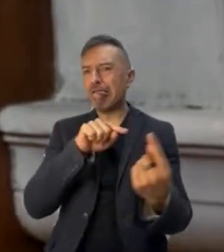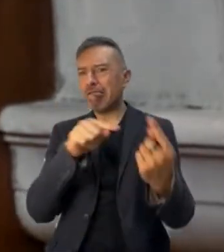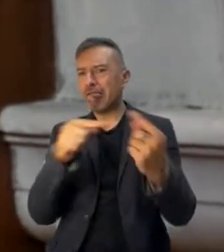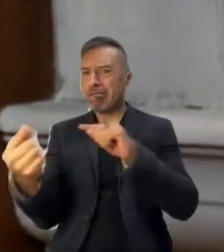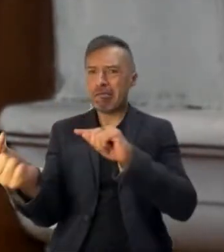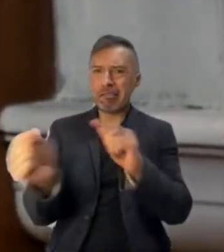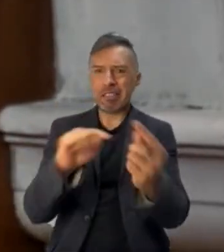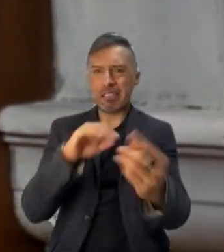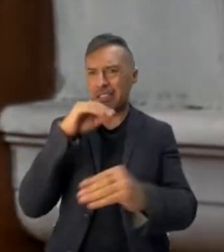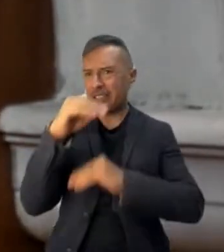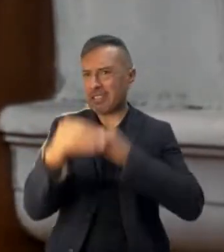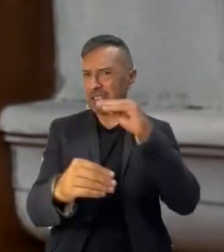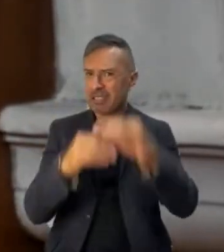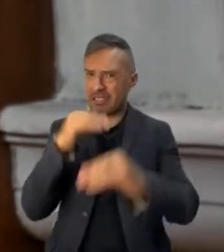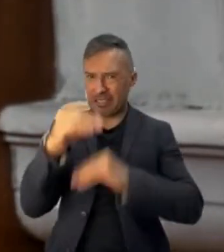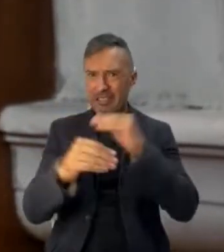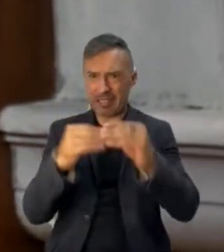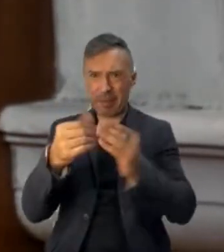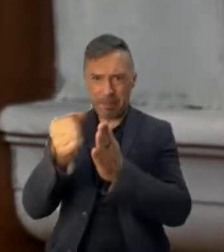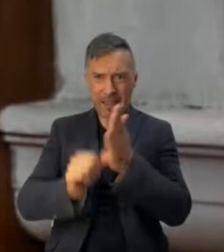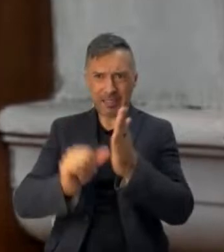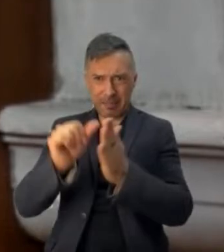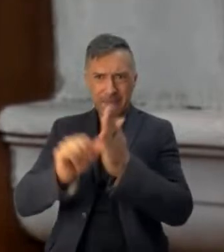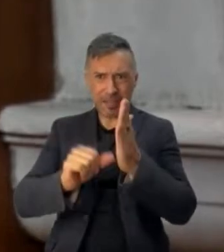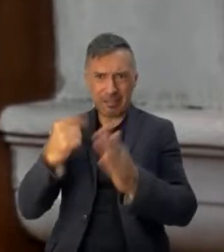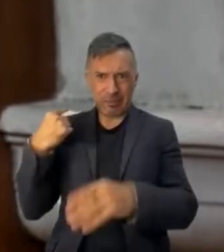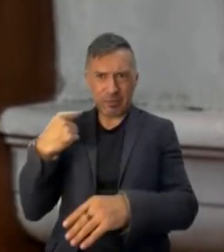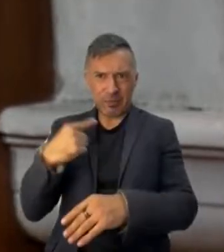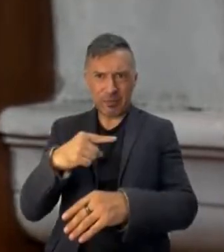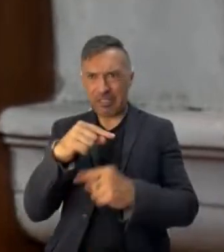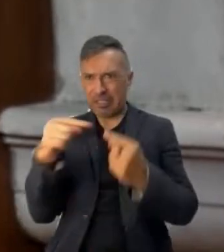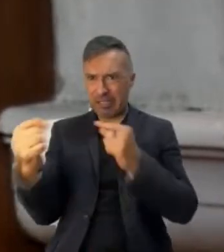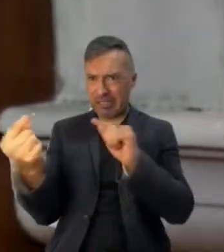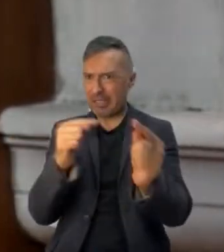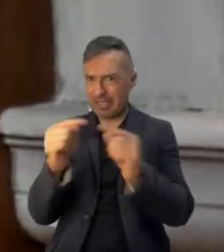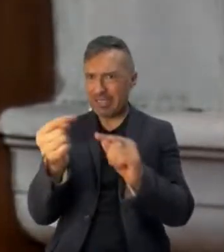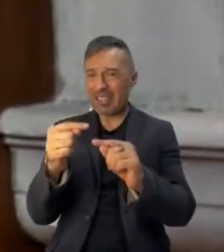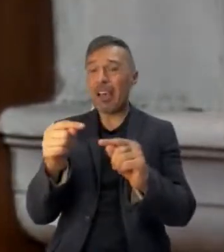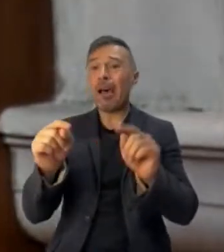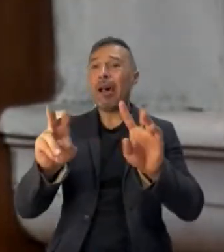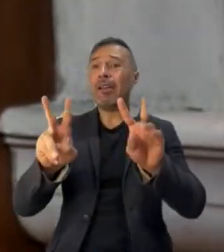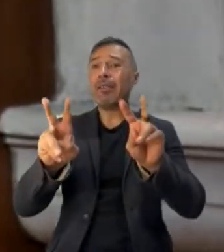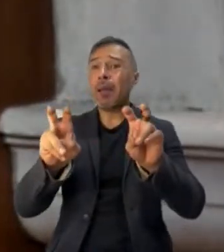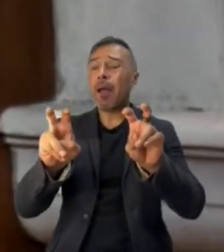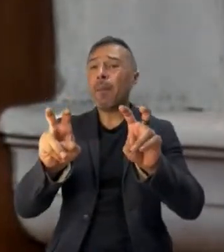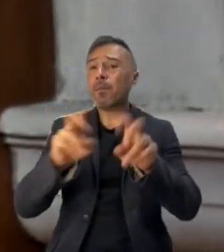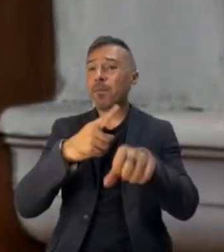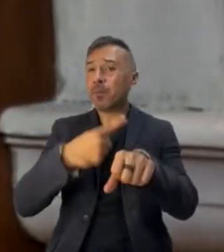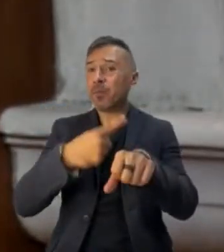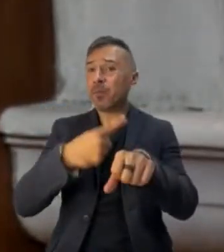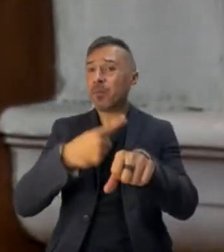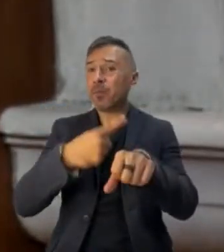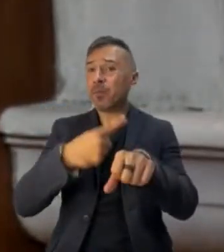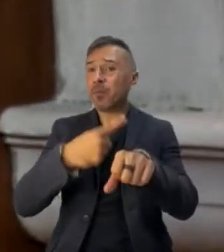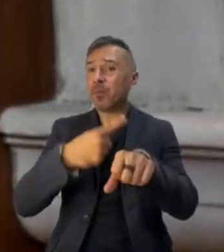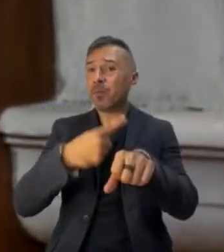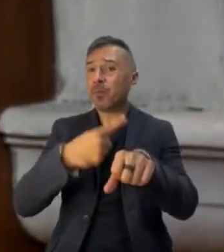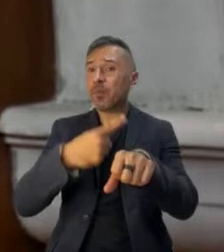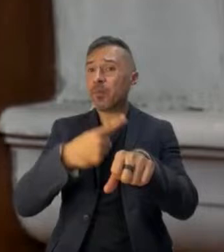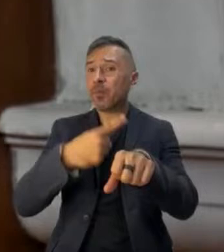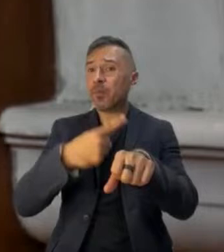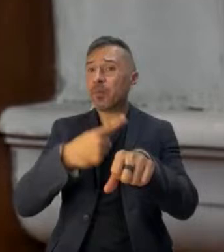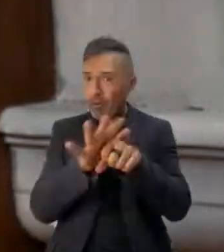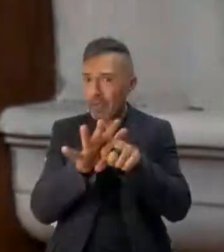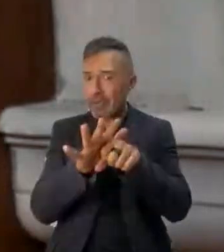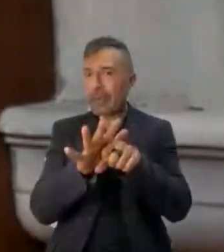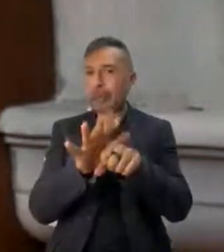COVID, la pandemia del COVID hizo un mayor rezago en la educación, ¿por qué? Porque se